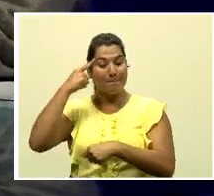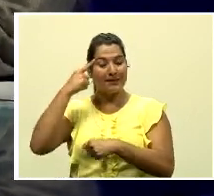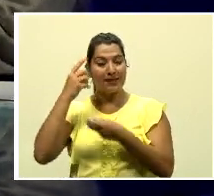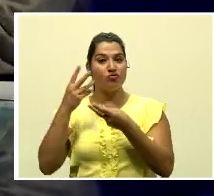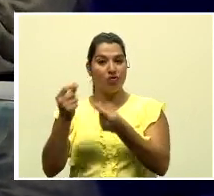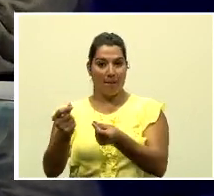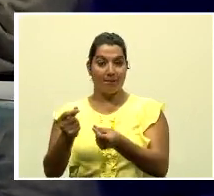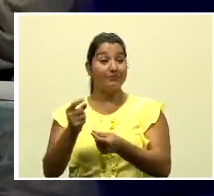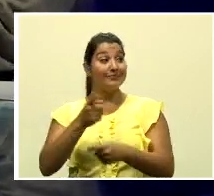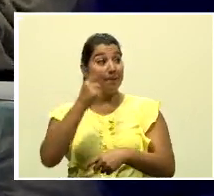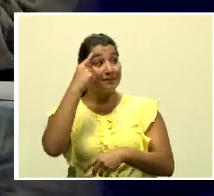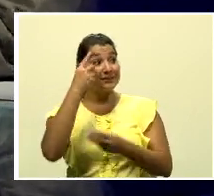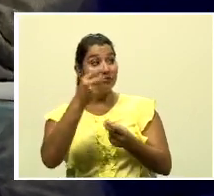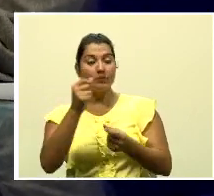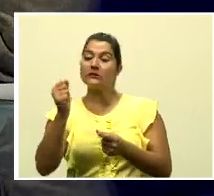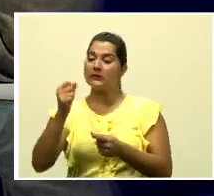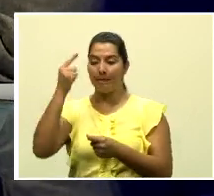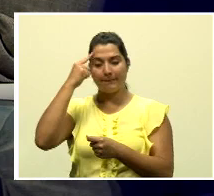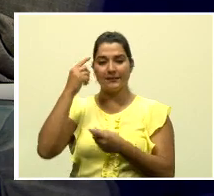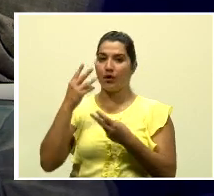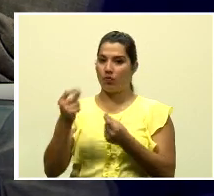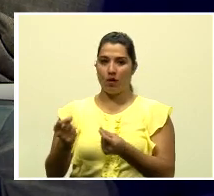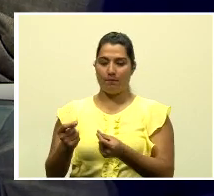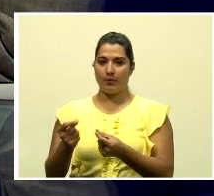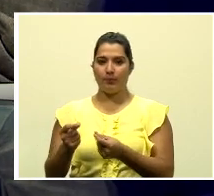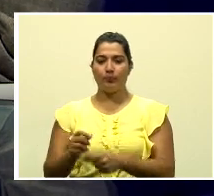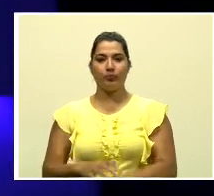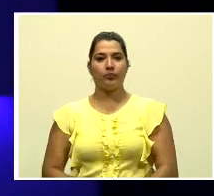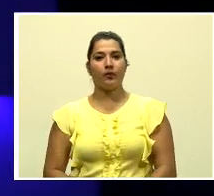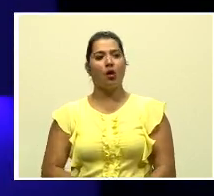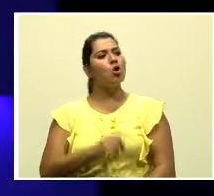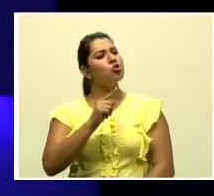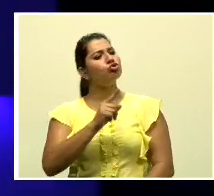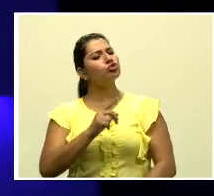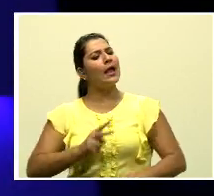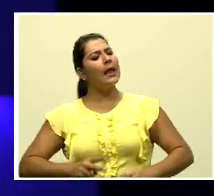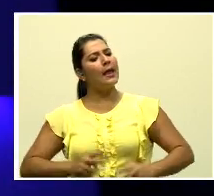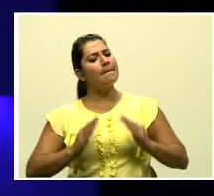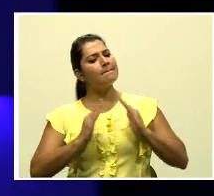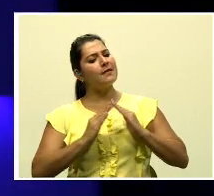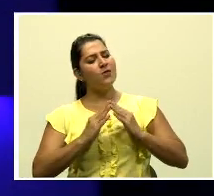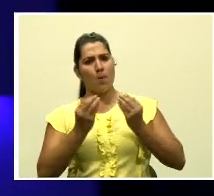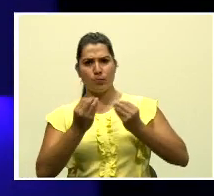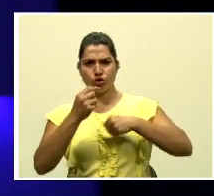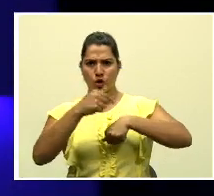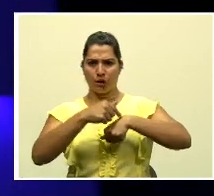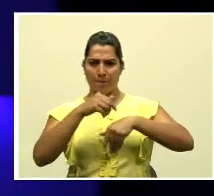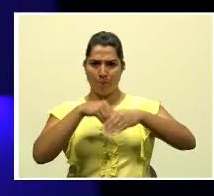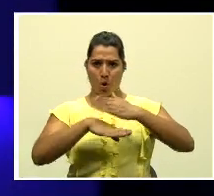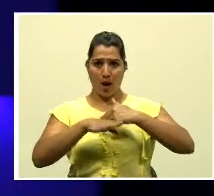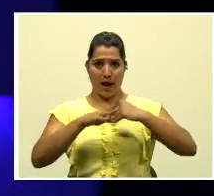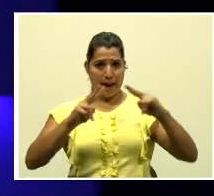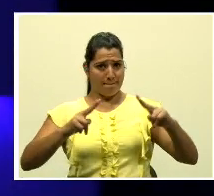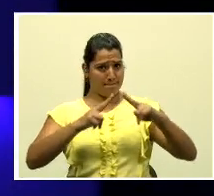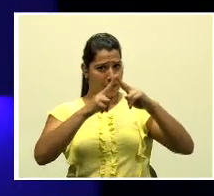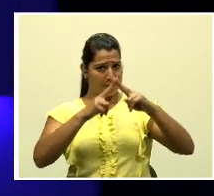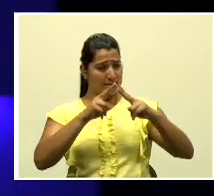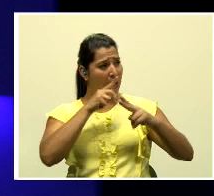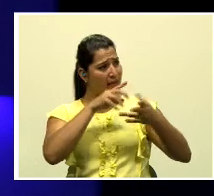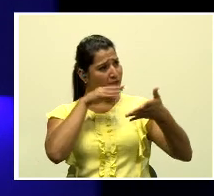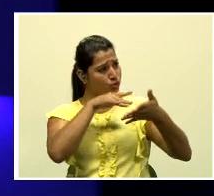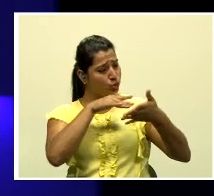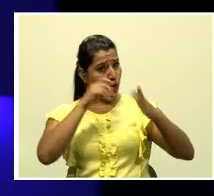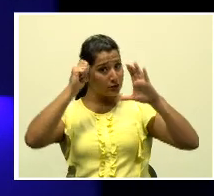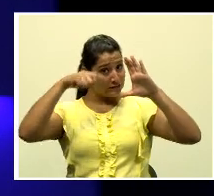Hay que pensar rápido. Sí, hay que pensar rápido, efectivamente. Usted vivió mucho tiempo en París. Sí. Allí estudió cine.